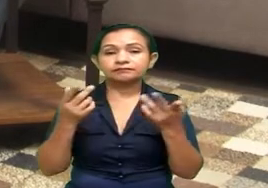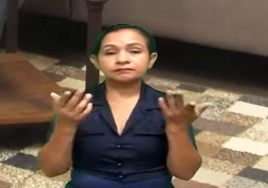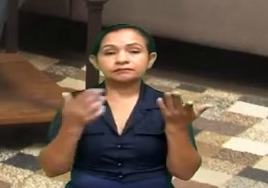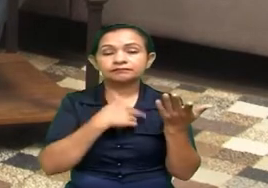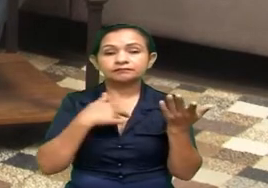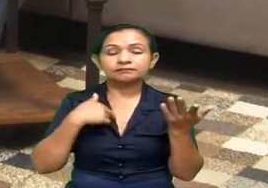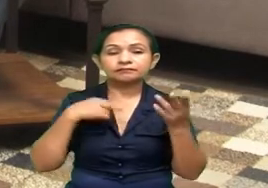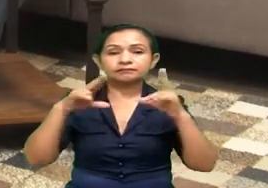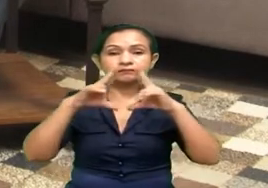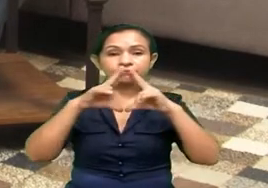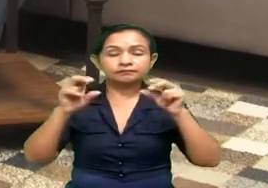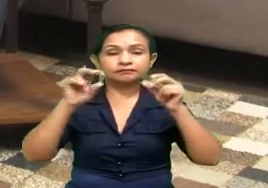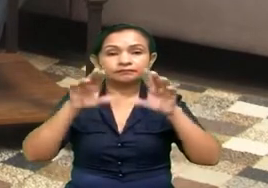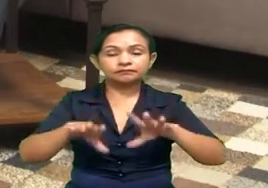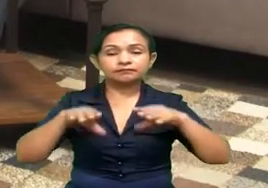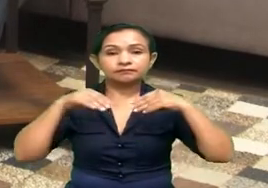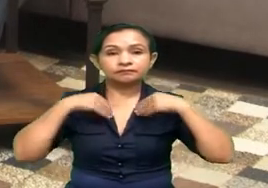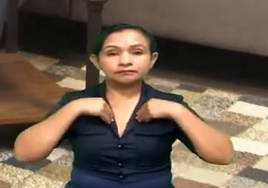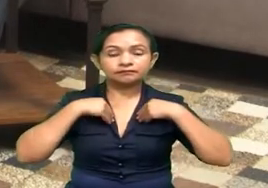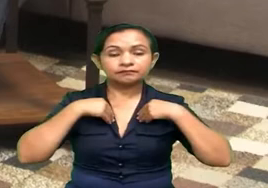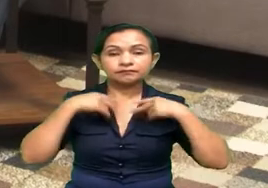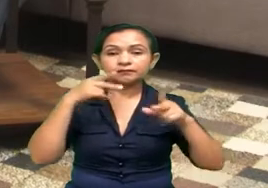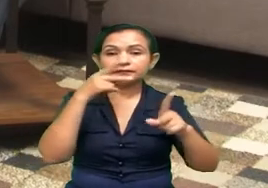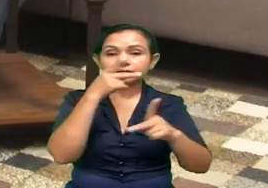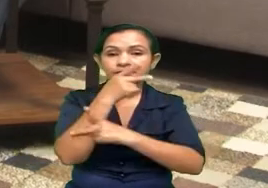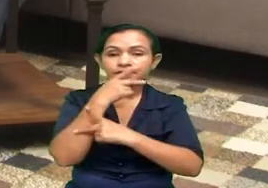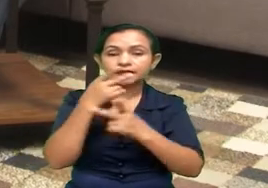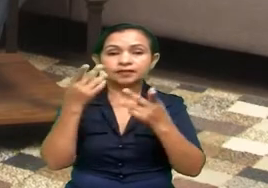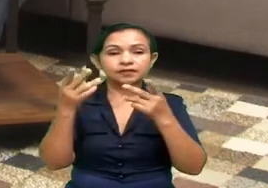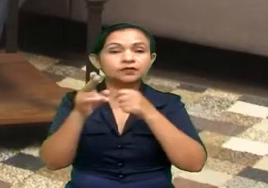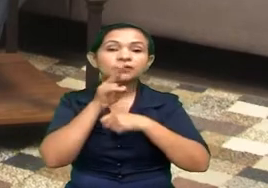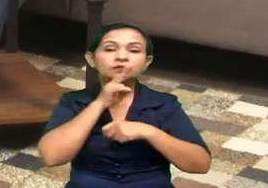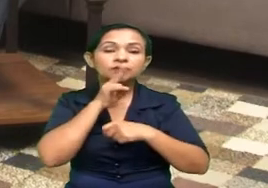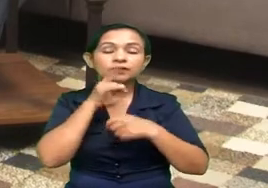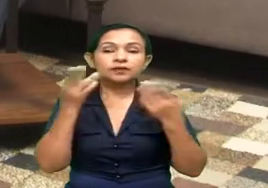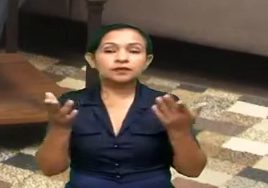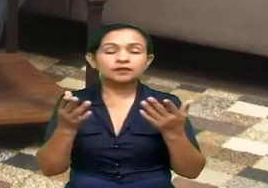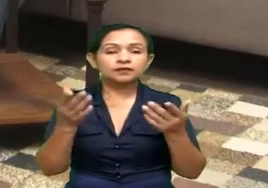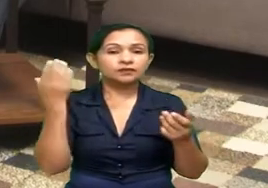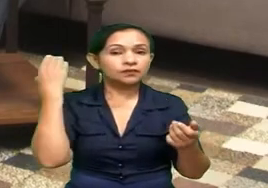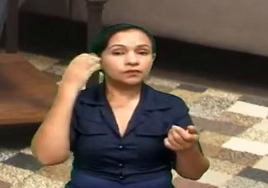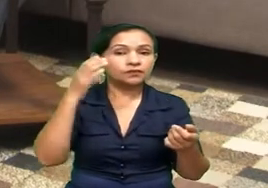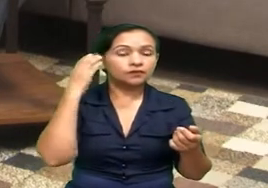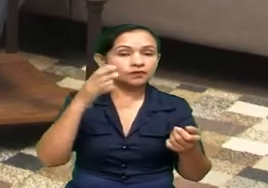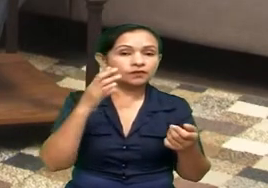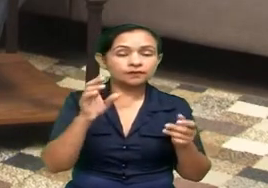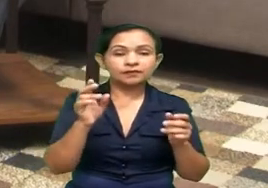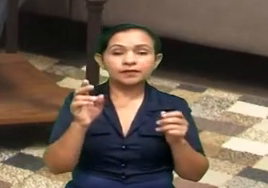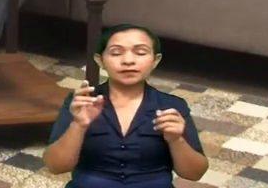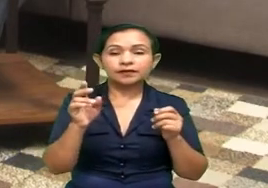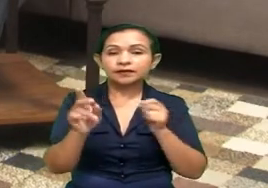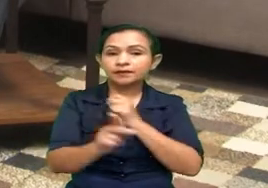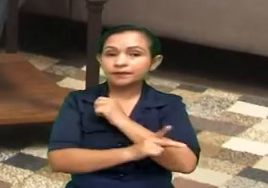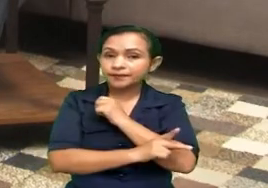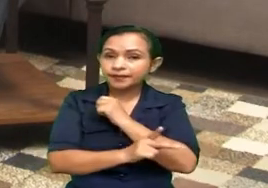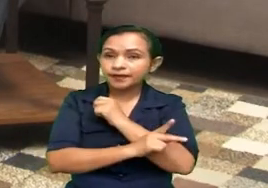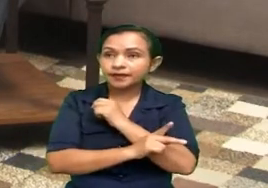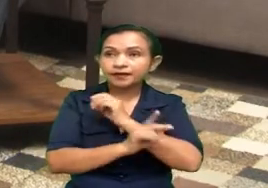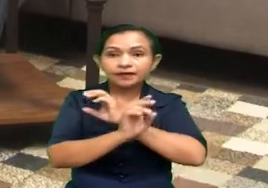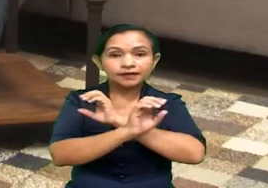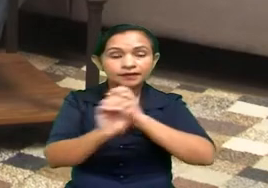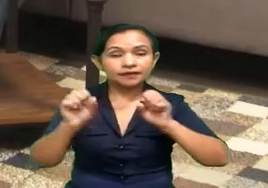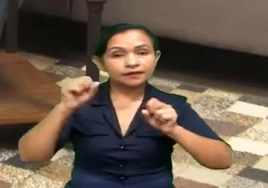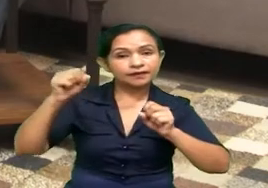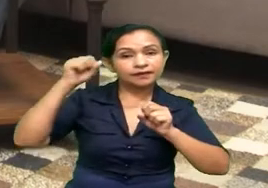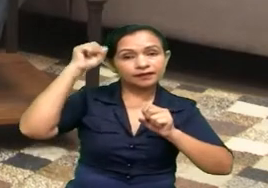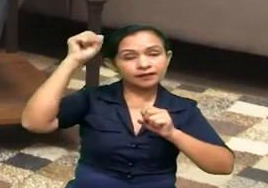Nicaragua aceptó el fallo y no volvió a reclamar. Con Colombia nosotros no hemos ido a la guerra, fuimos a un tribunal, le ganamos